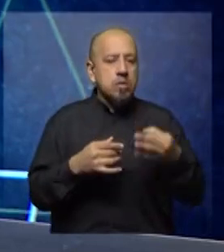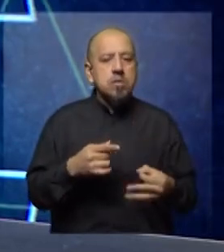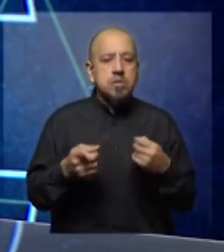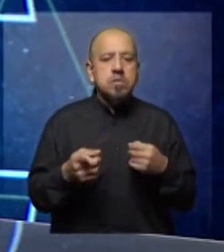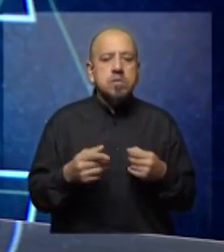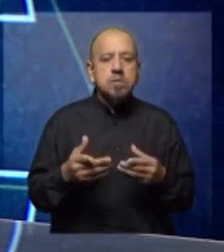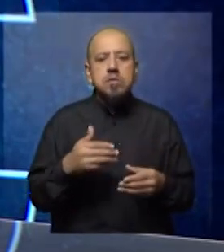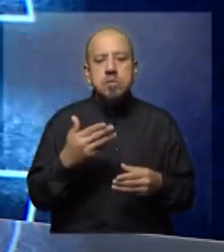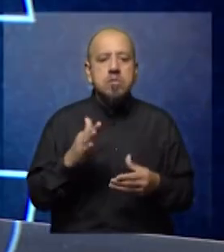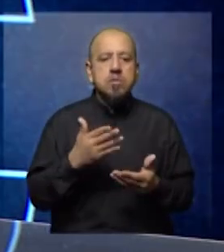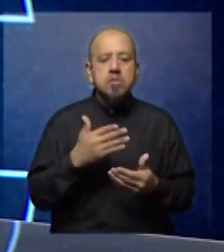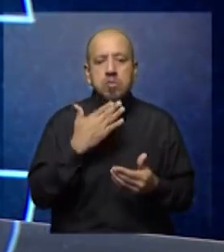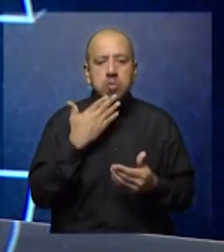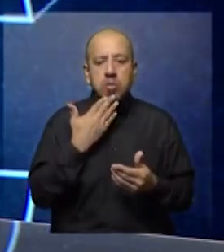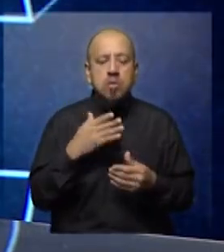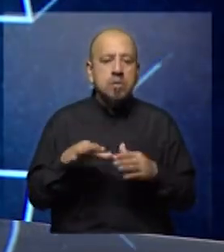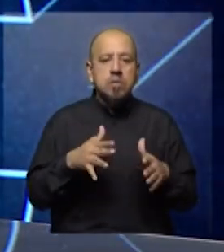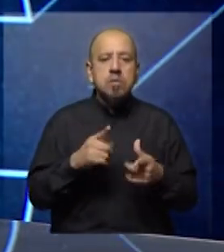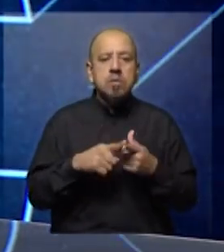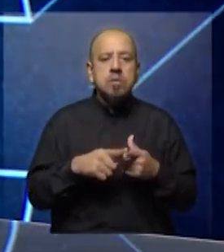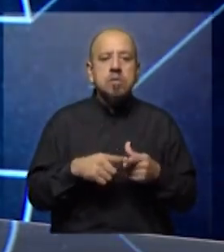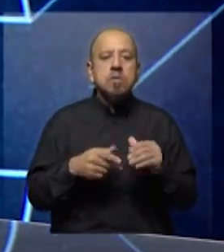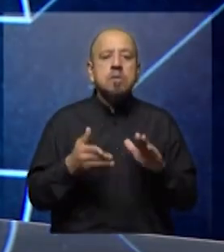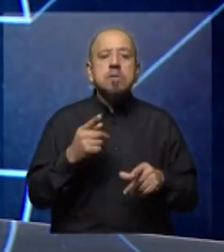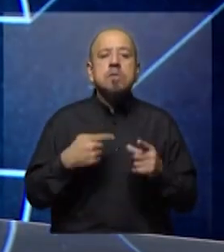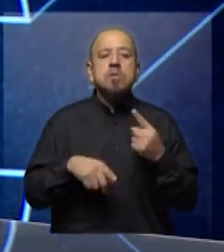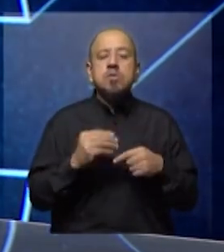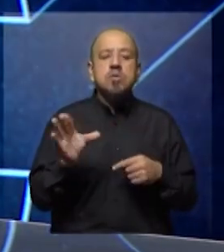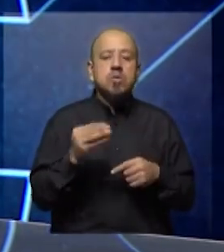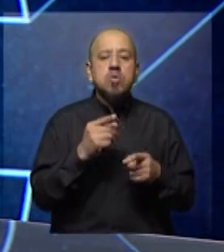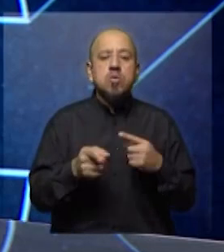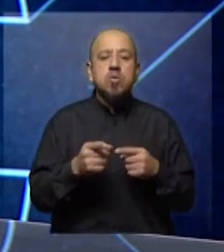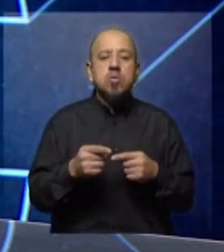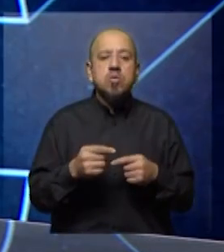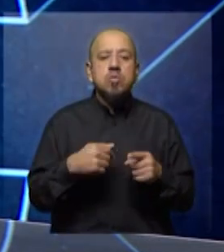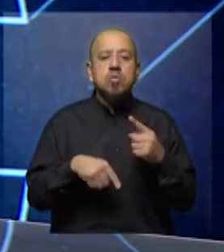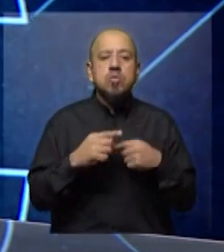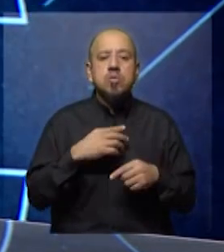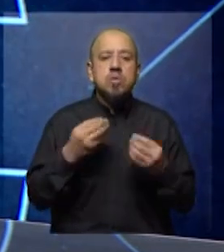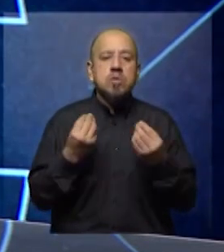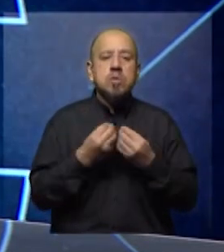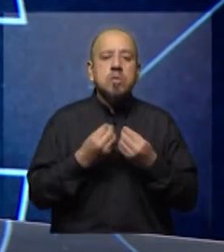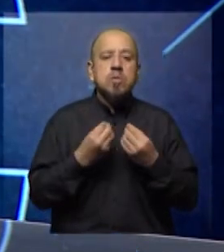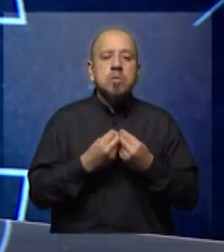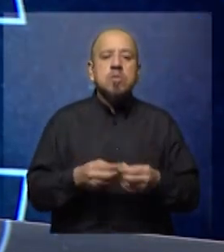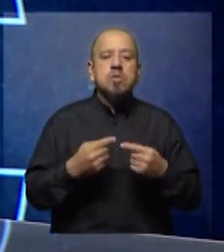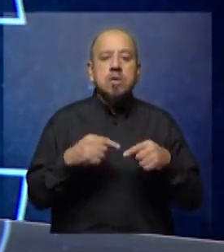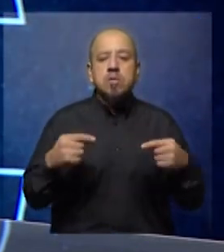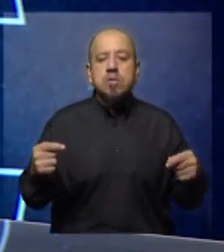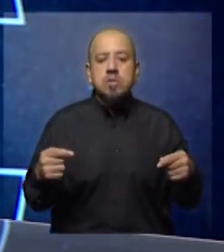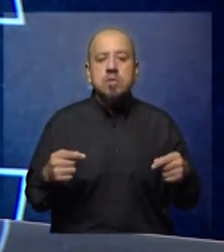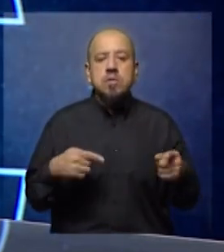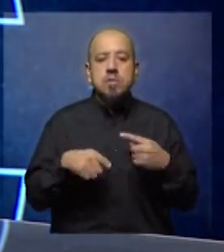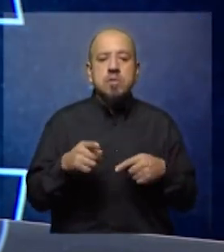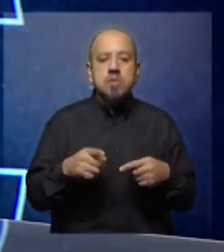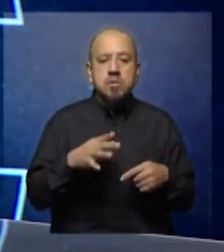donde hay dudas más o menos dudas más radicales todo un abanico de matices infinito multicolor plural que